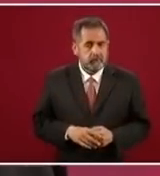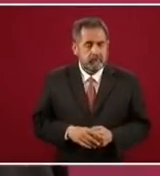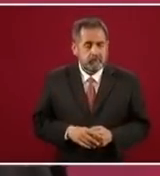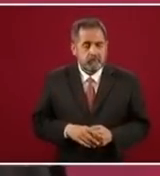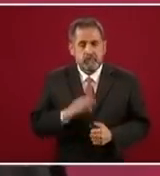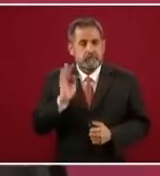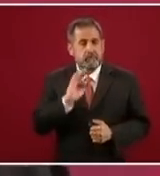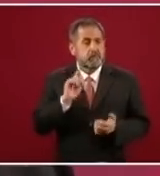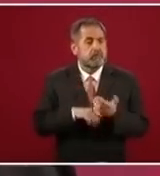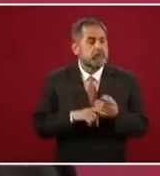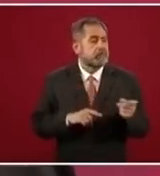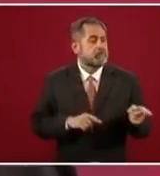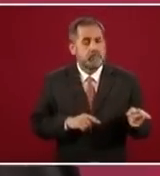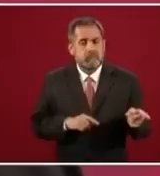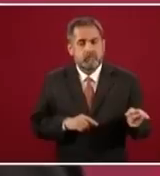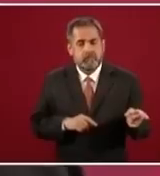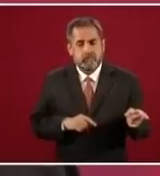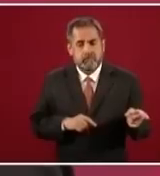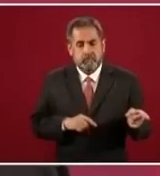pues puedo ser yo